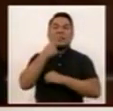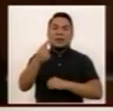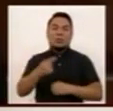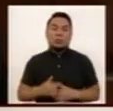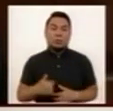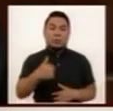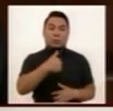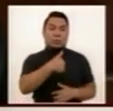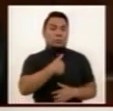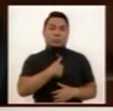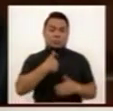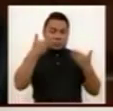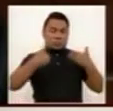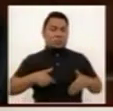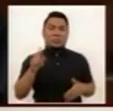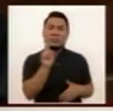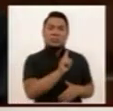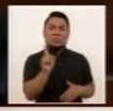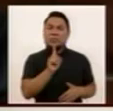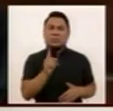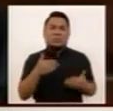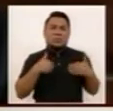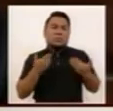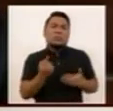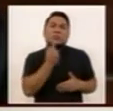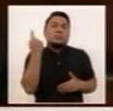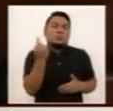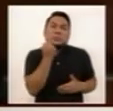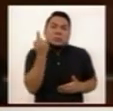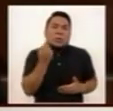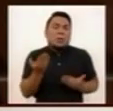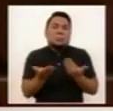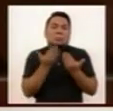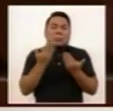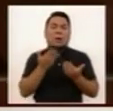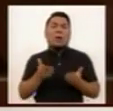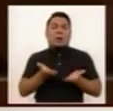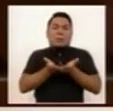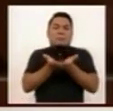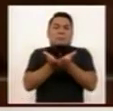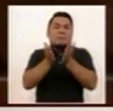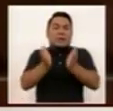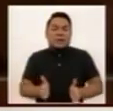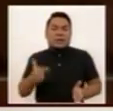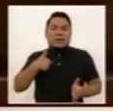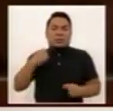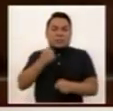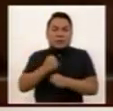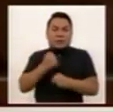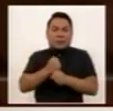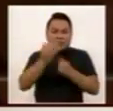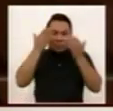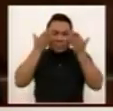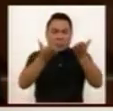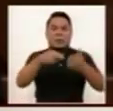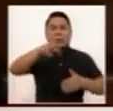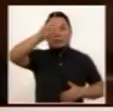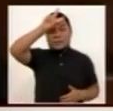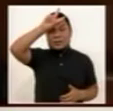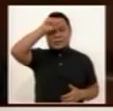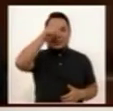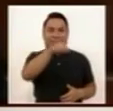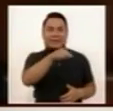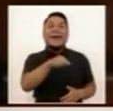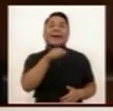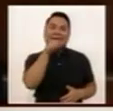no soy más que un pobre marino que trata de servir a su patria". Ese es el